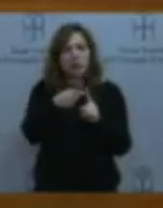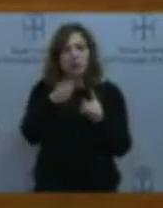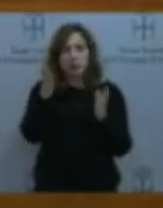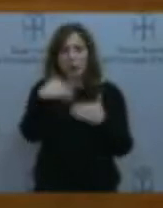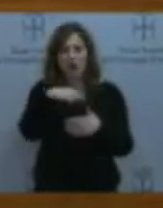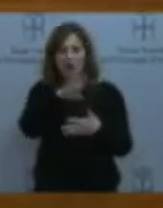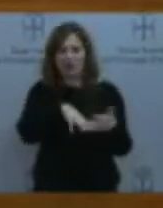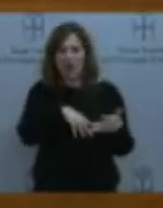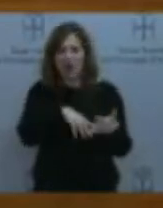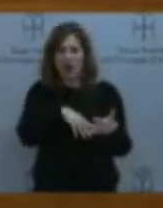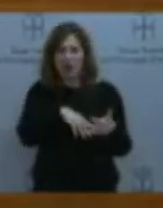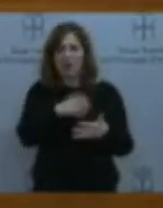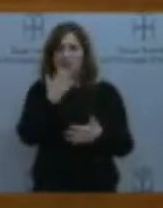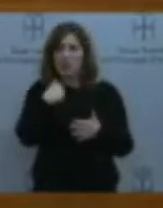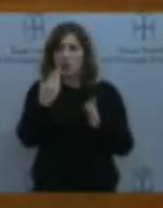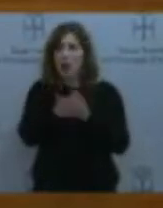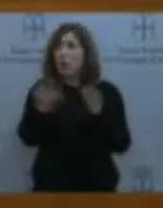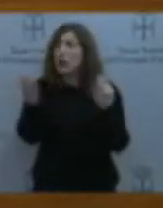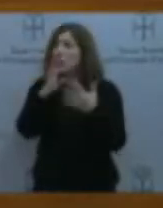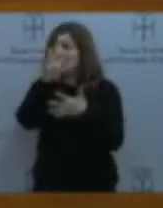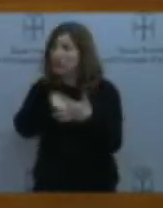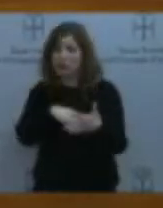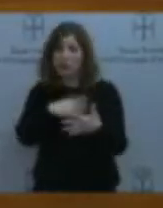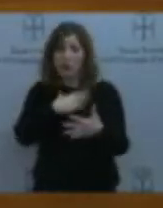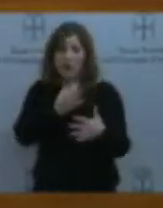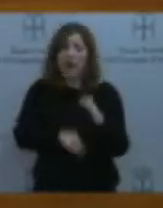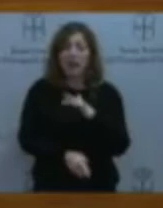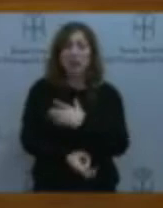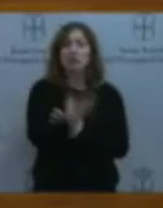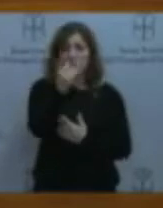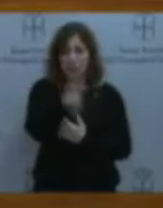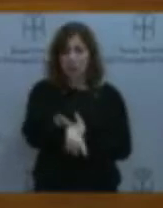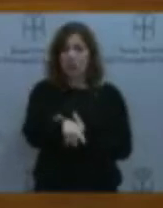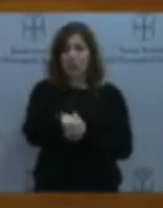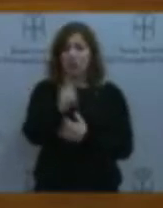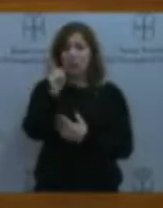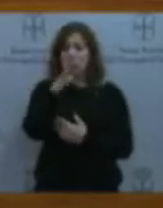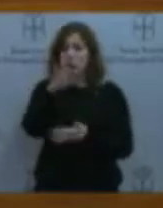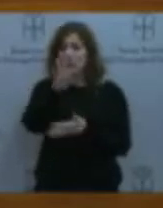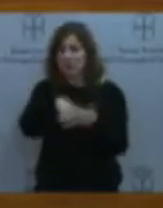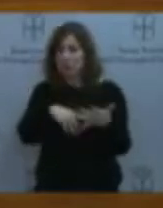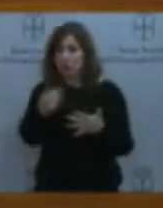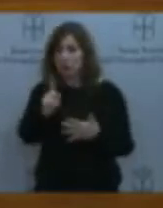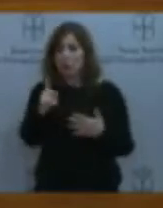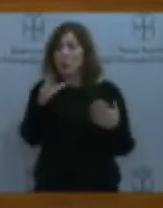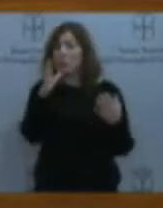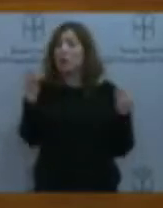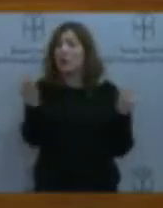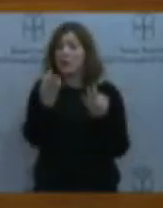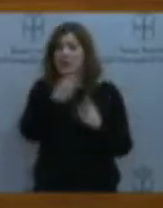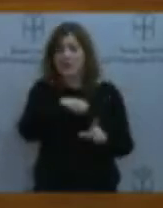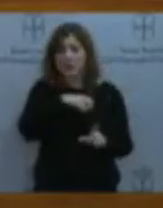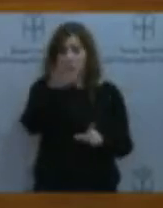Si hablo por lo que está pasando allí, es por lo que puede ocurrir aquí. Y no solo por Cataluña, sino porque lo que está ocurriendo en España